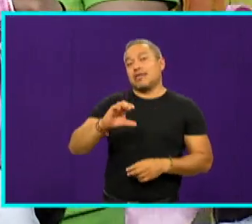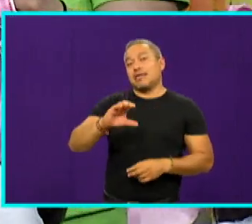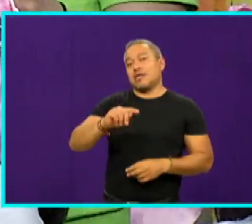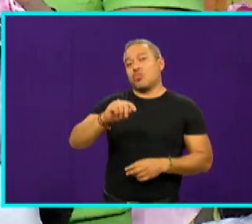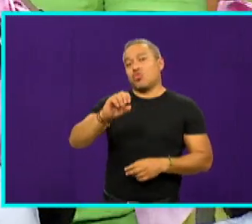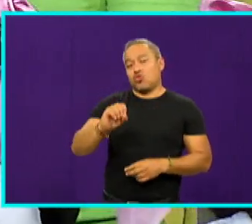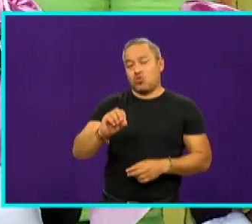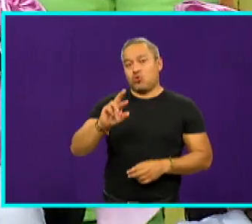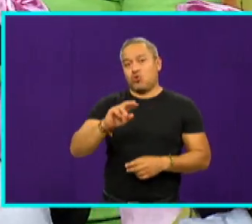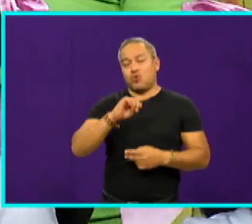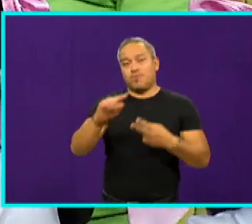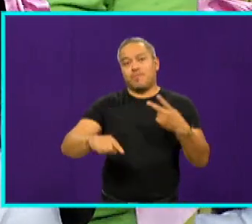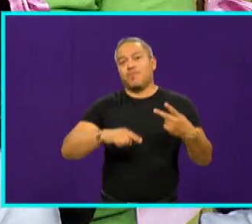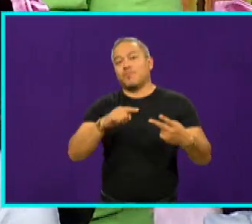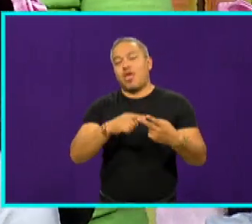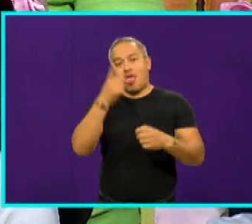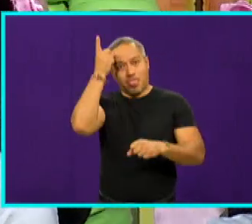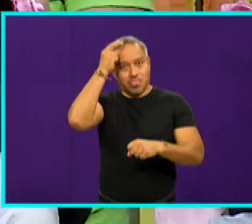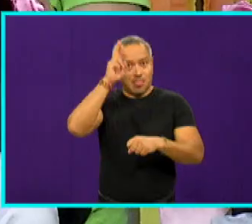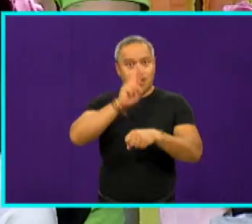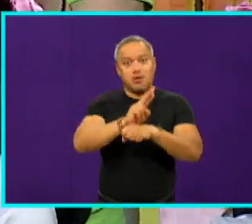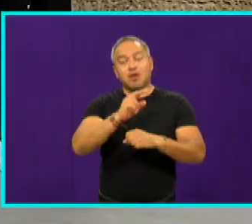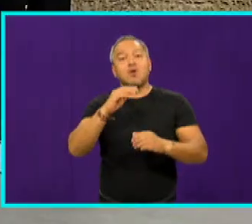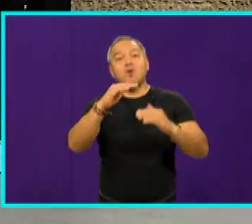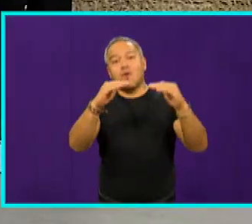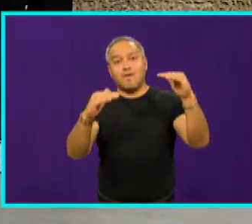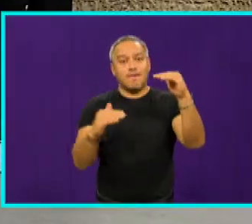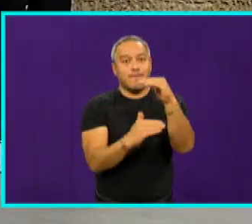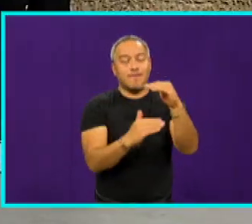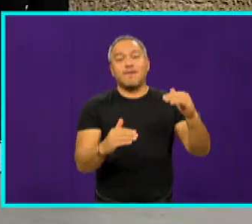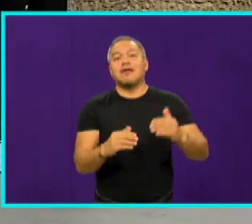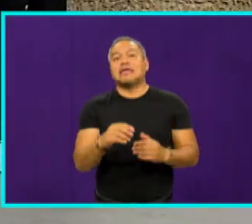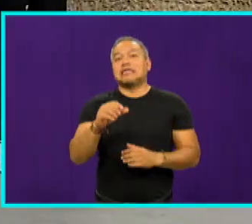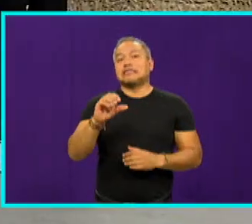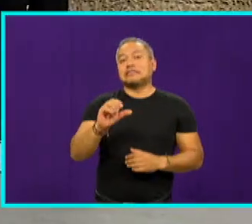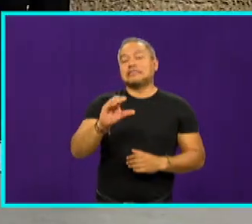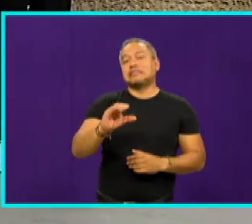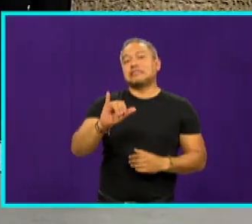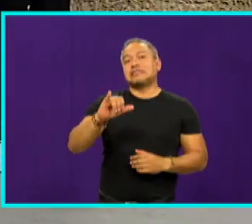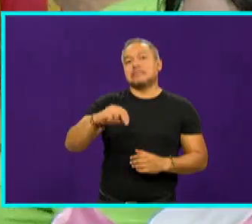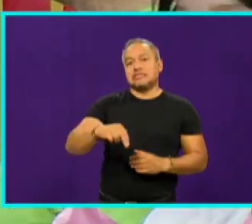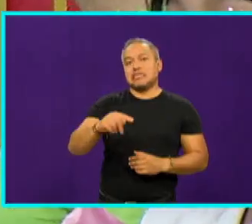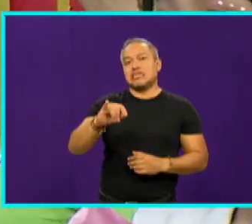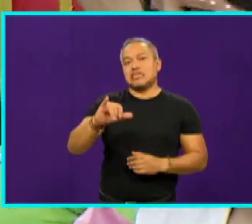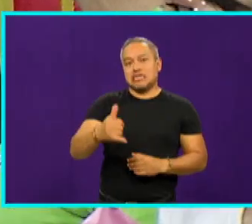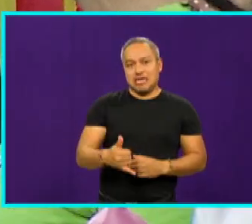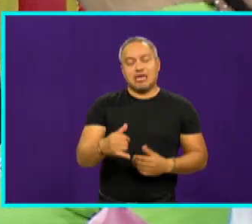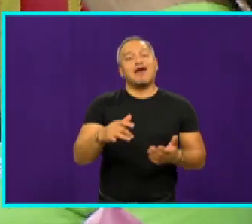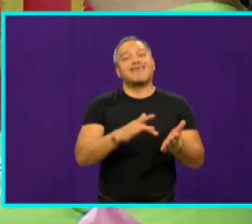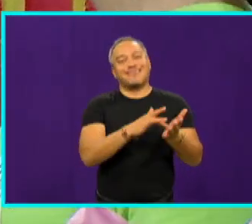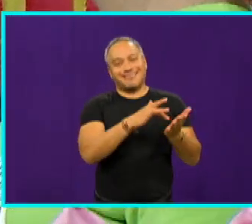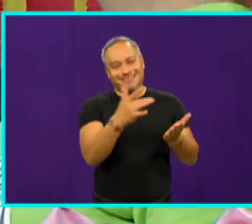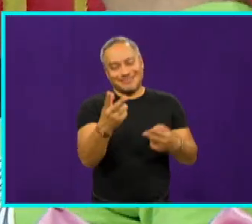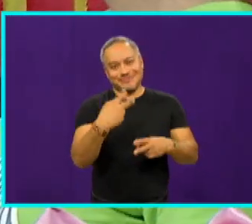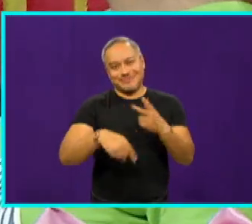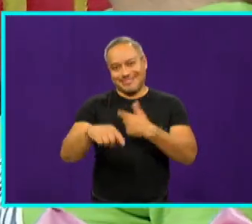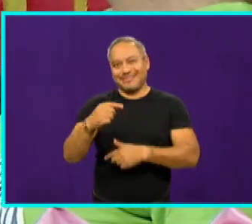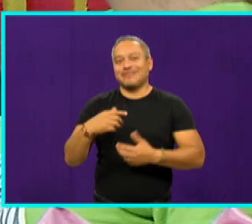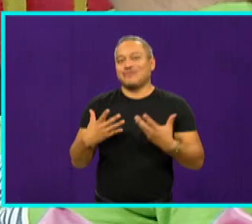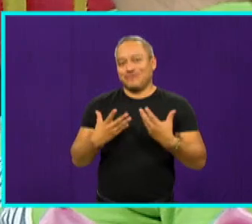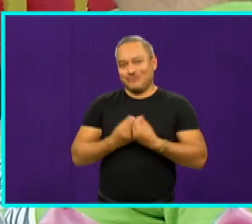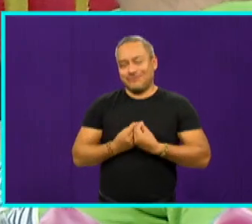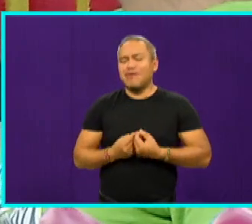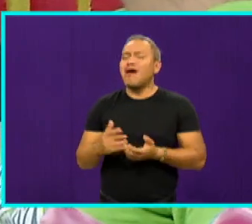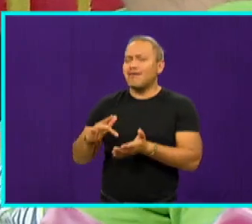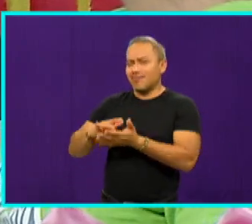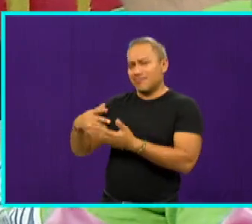subdirectora Cintia Maldonado, y también acompañados de la dirección artística de Ashley Luna. Director, gracias por estar con nosotros. No, pues muchísimas gracias